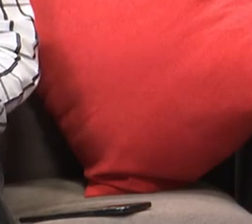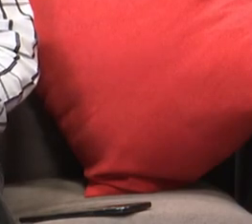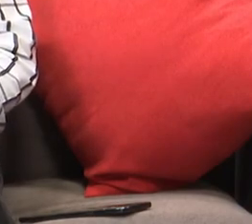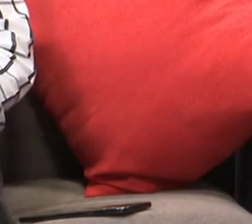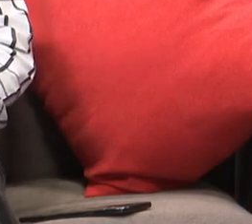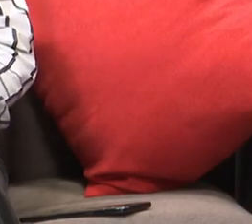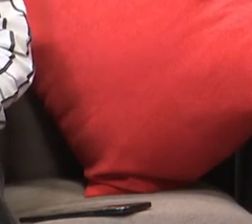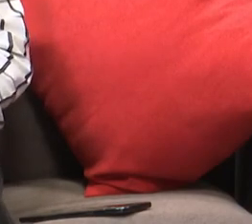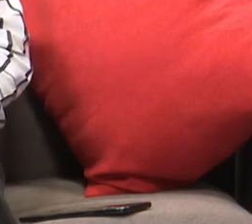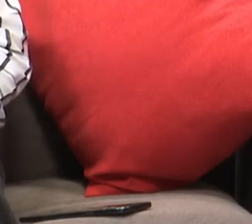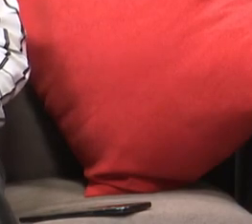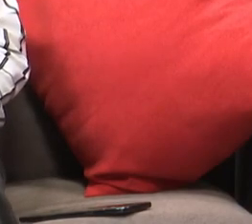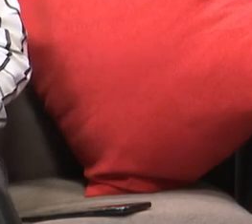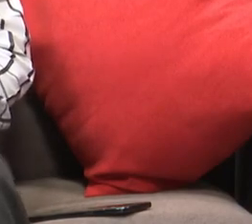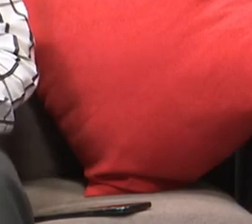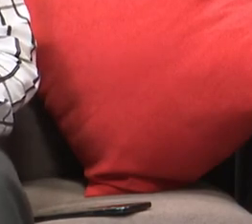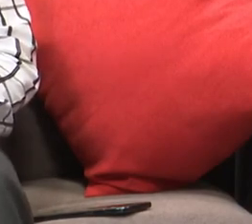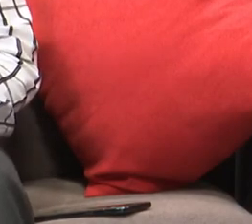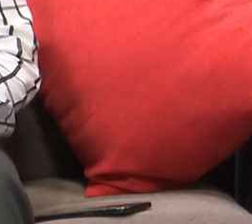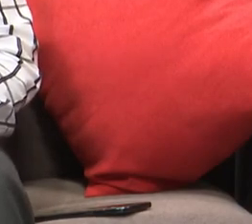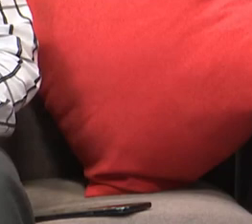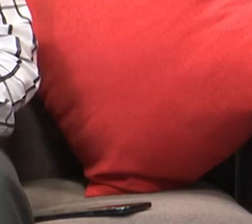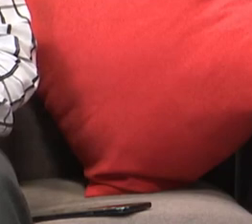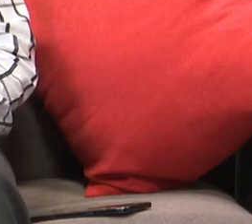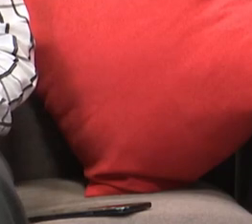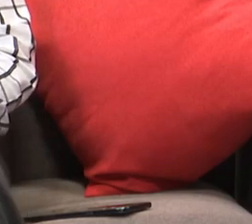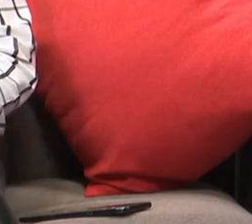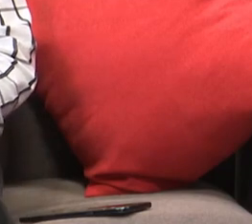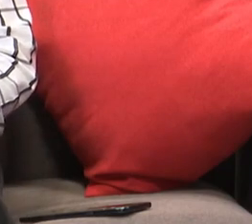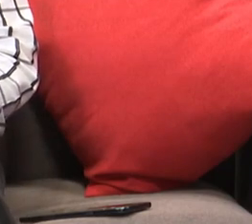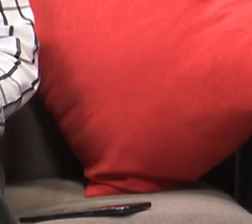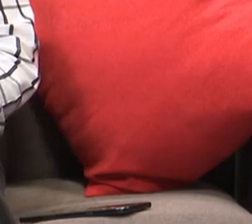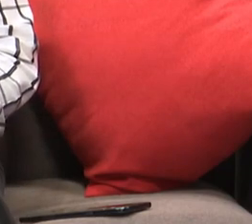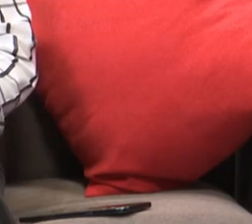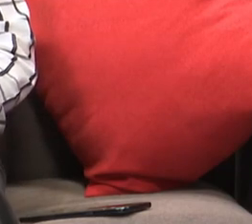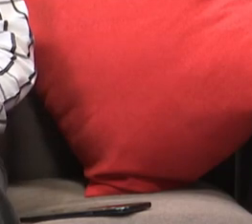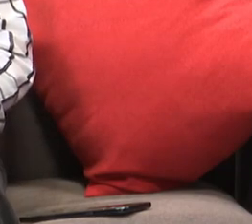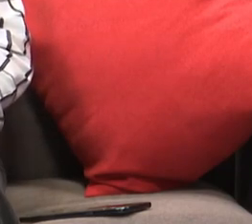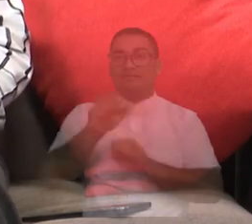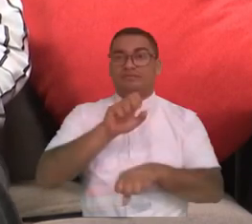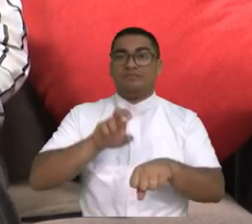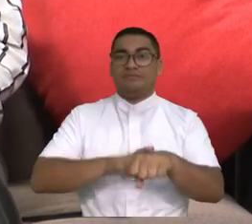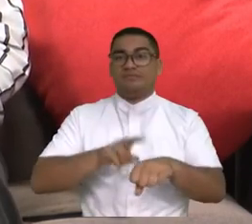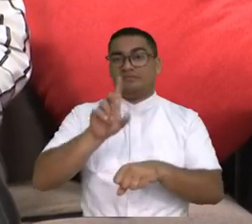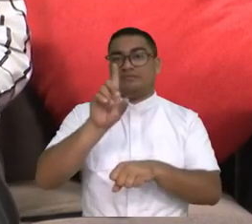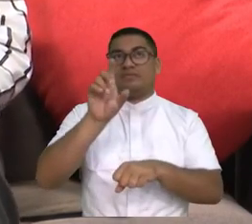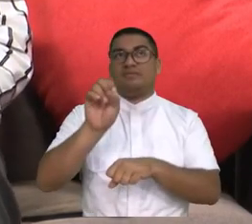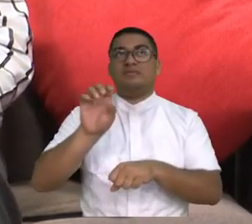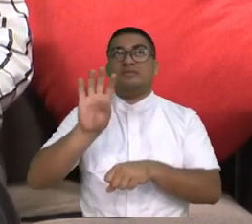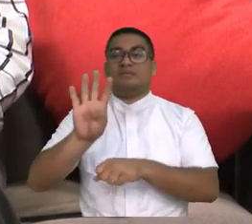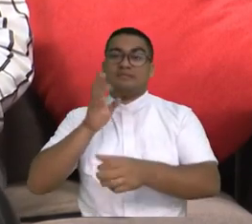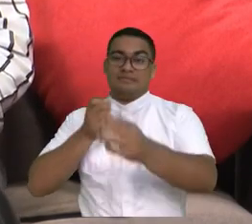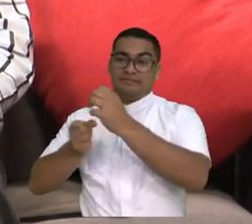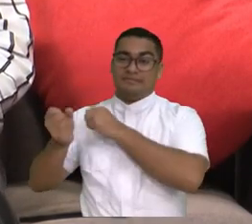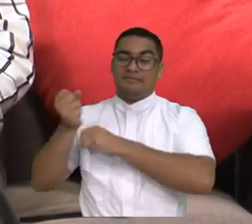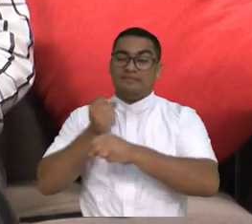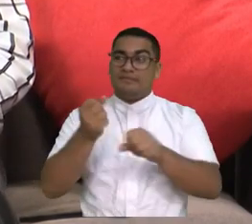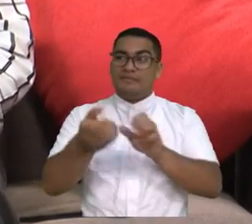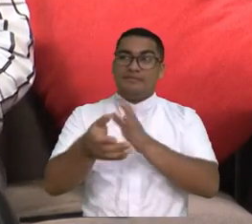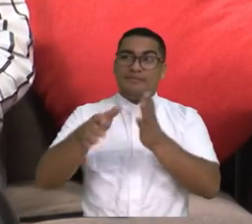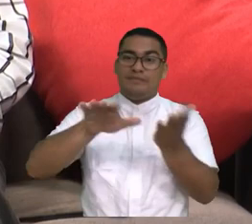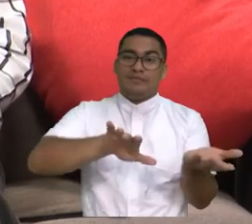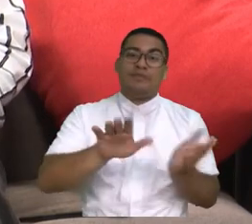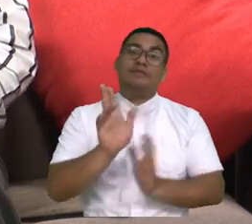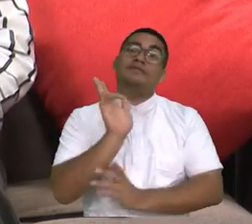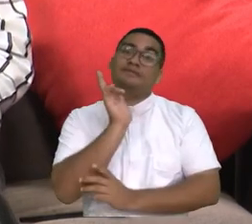parlamentario. Muchísimas gracias por continuar acompañándonos en su programa desde el Parlamento. 104 aniversario del tránsito a la inmortalidad del príncipe de las